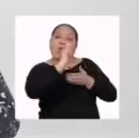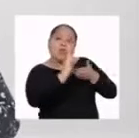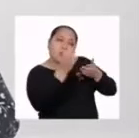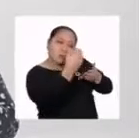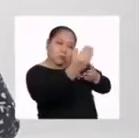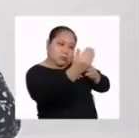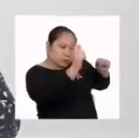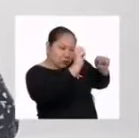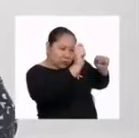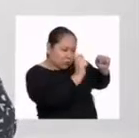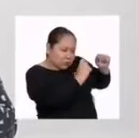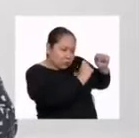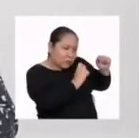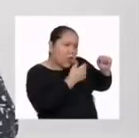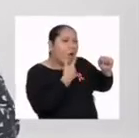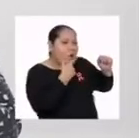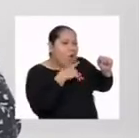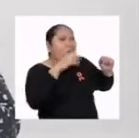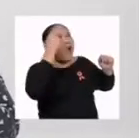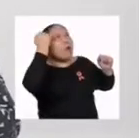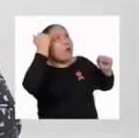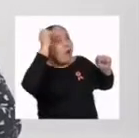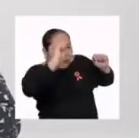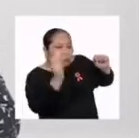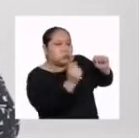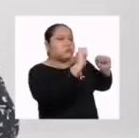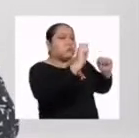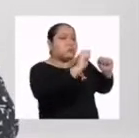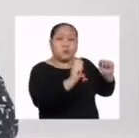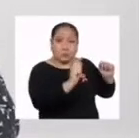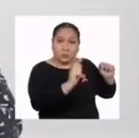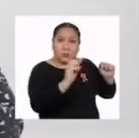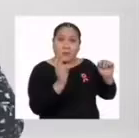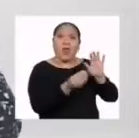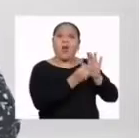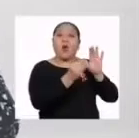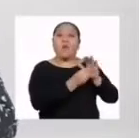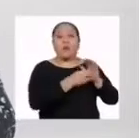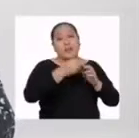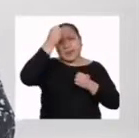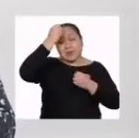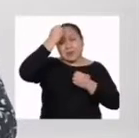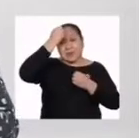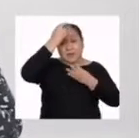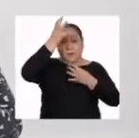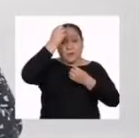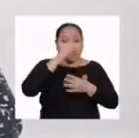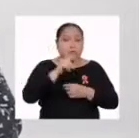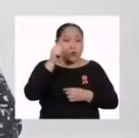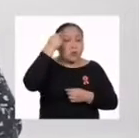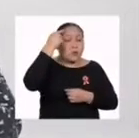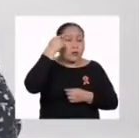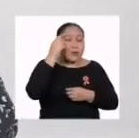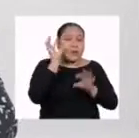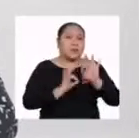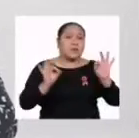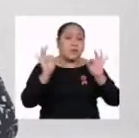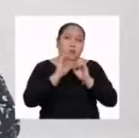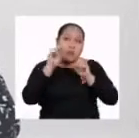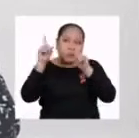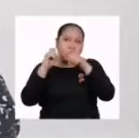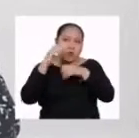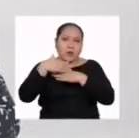ampliar la información sobre algo que no te haya quedado claro y crees que es importante consultarlo